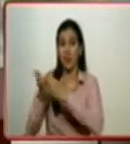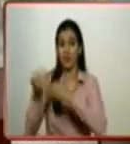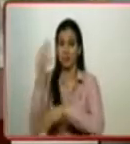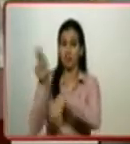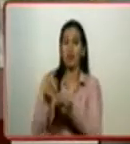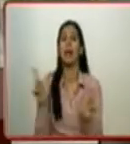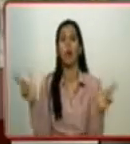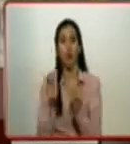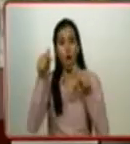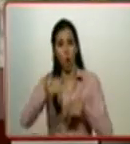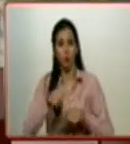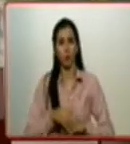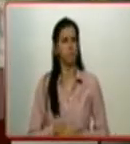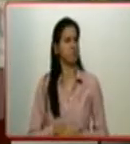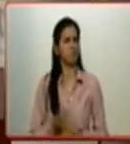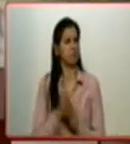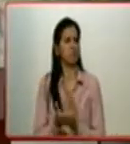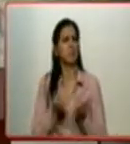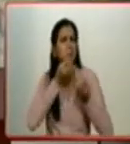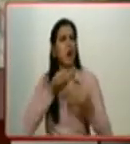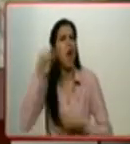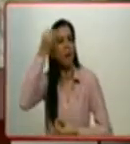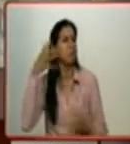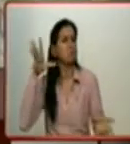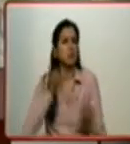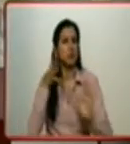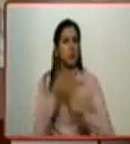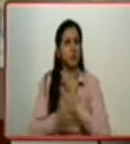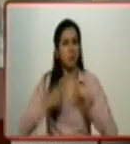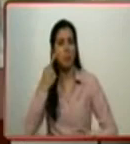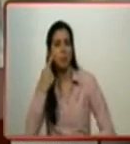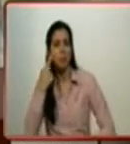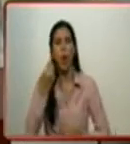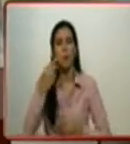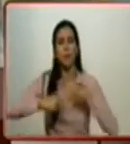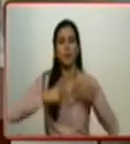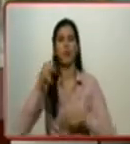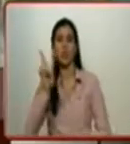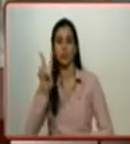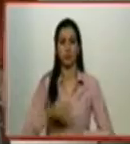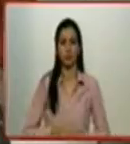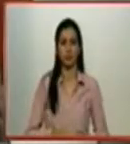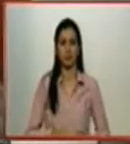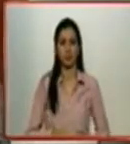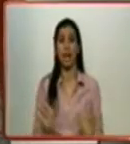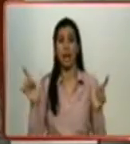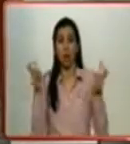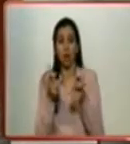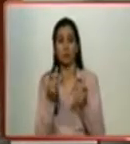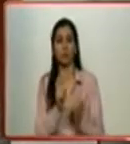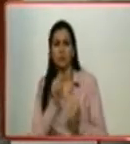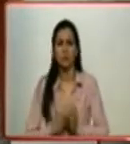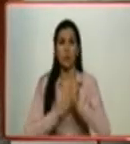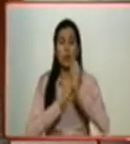se reunieron. Esto para dar a conocer sus conclusiones sobre el proceso electoral. Veamos. La reunión estuvo